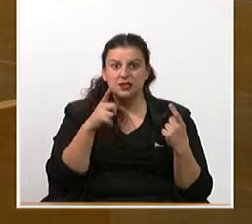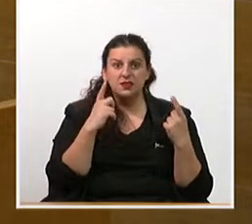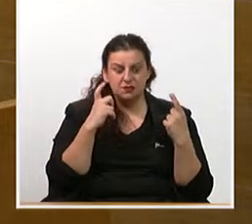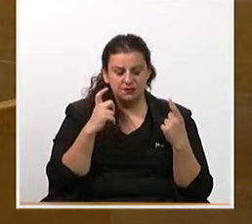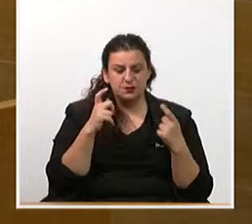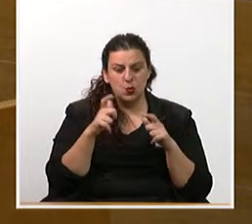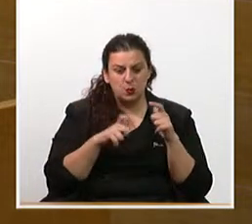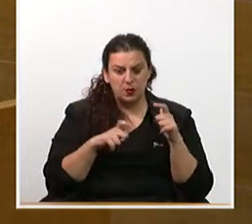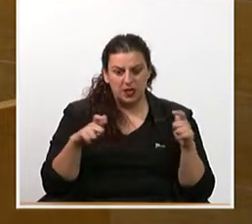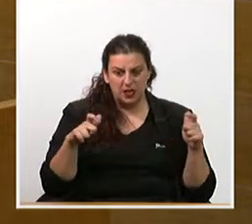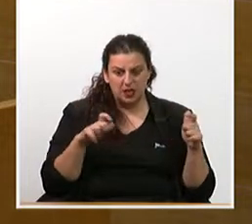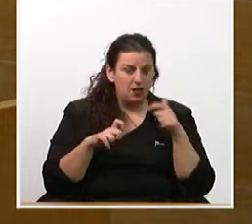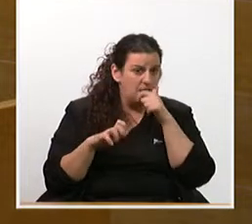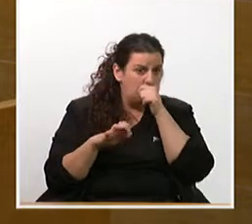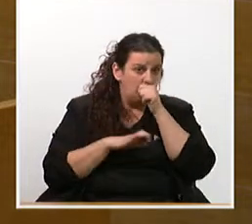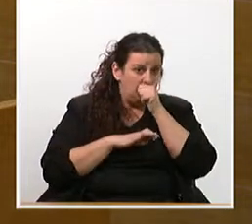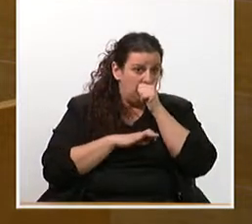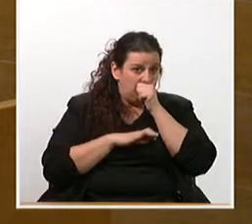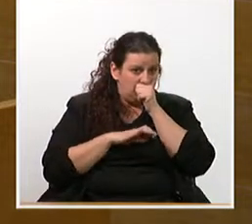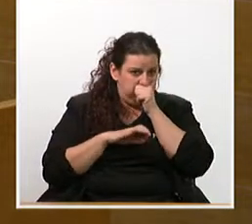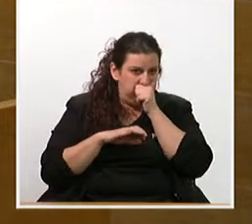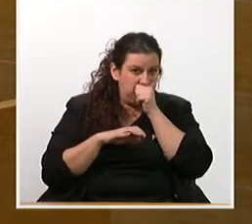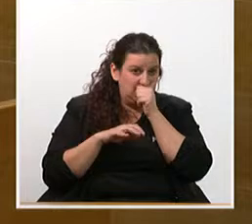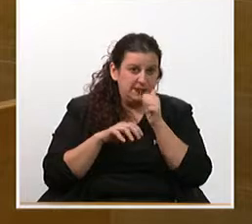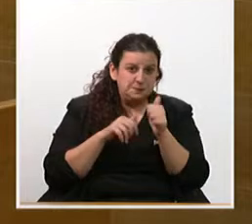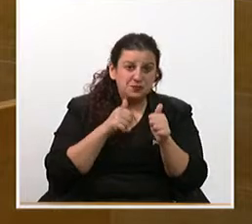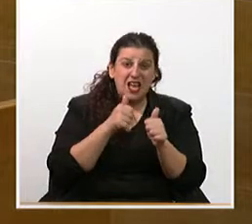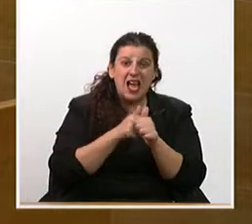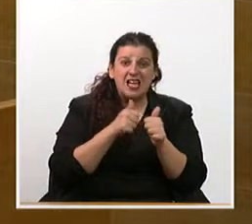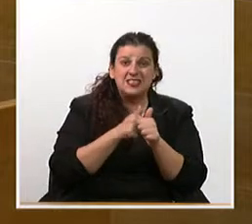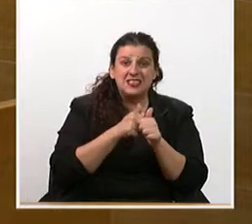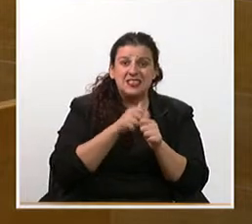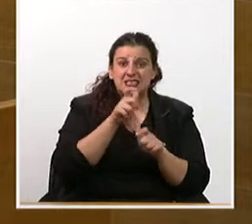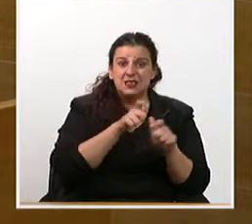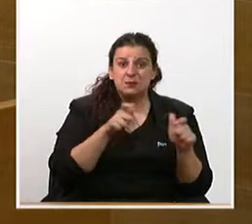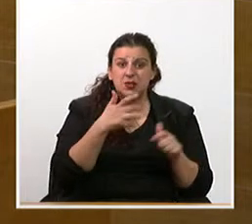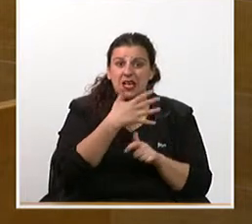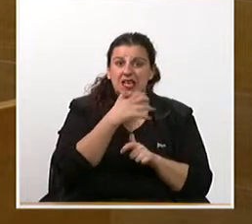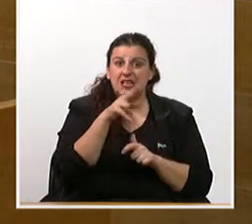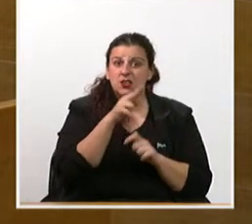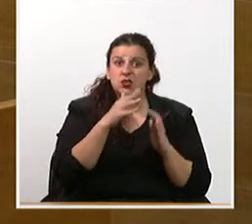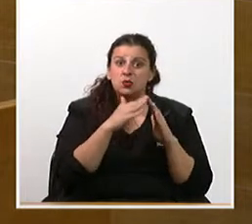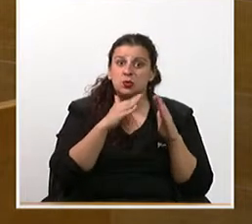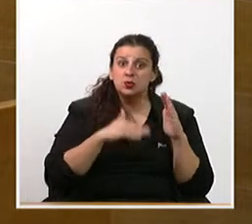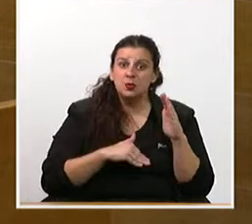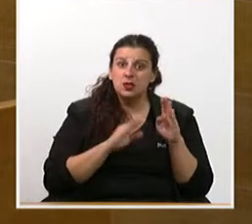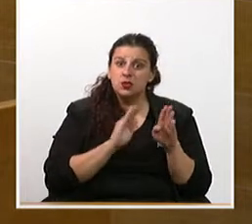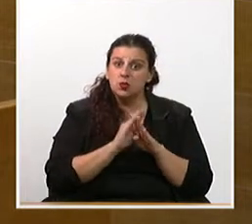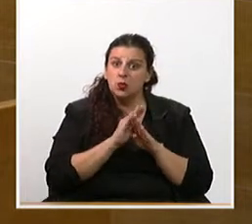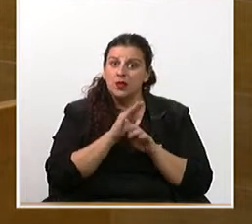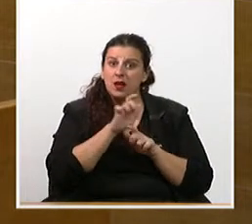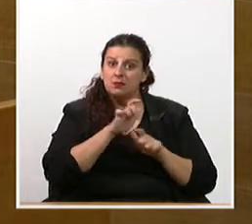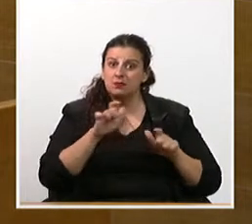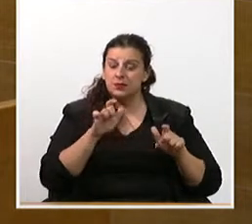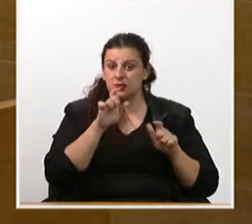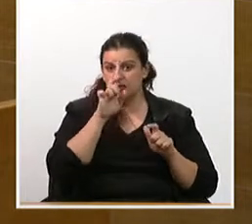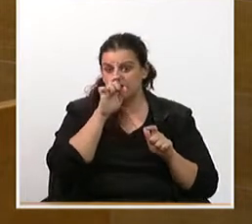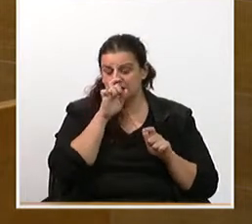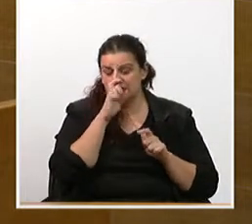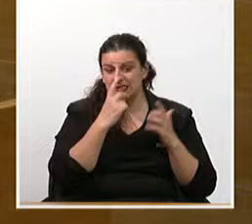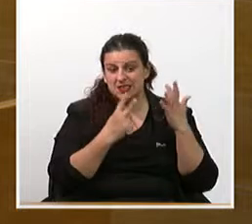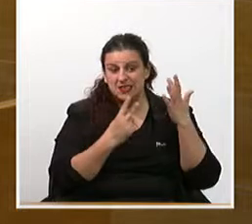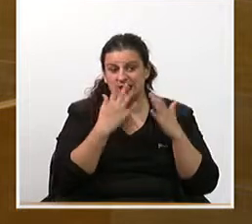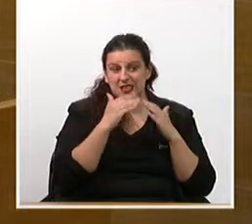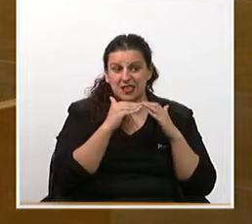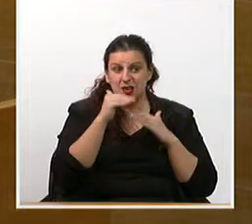izquierda Pagar 500 menos a los asistentes personales dedicados a cuidar a las personas mayores de 65 años las que más